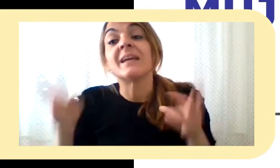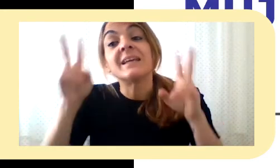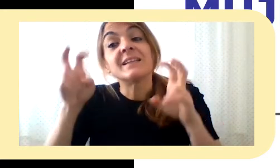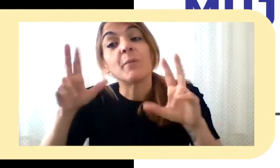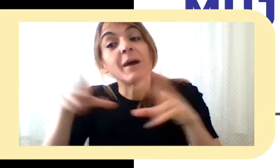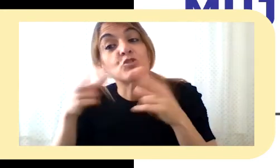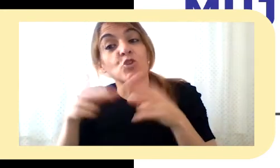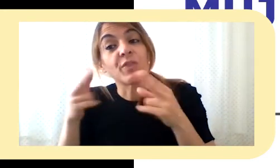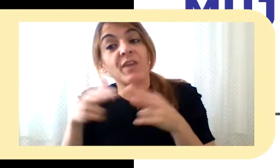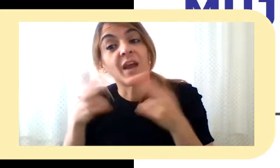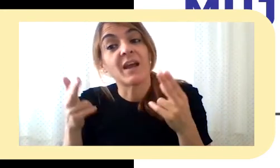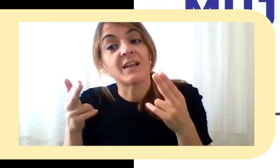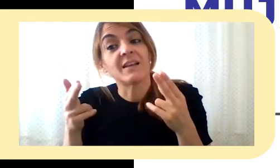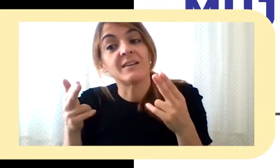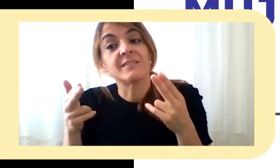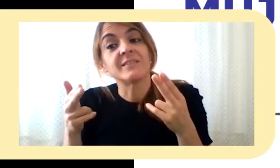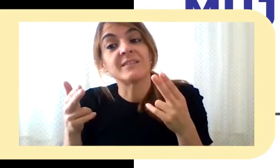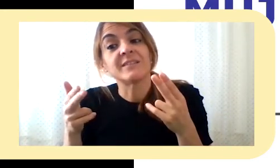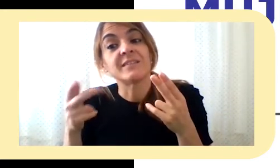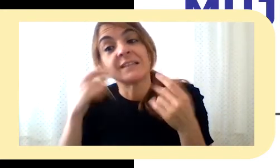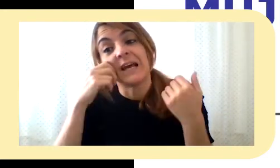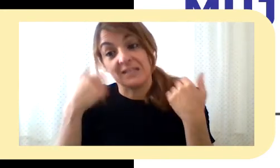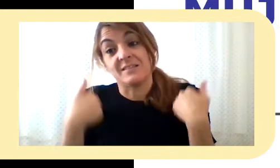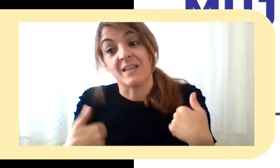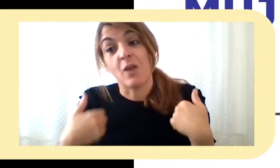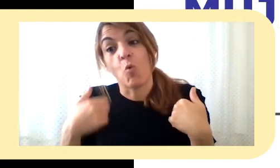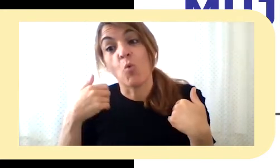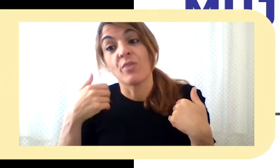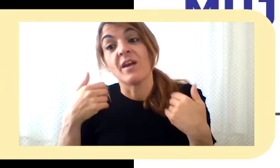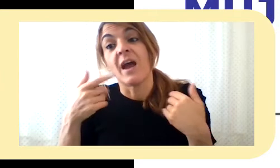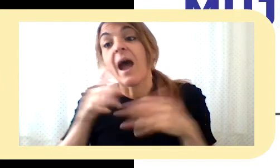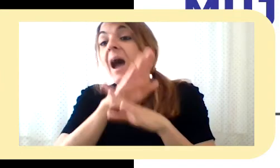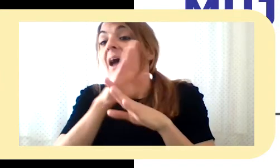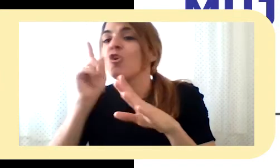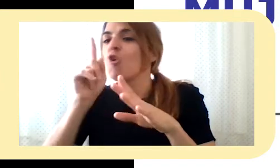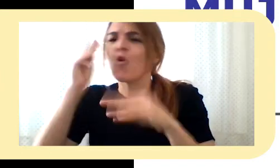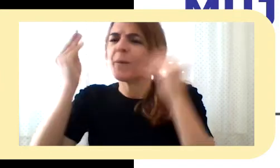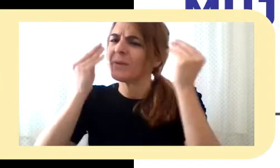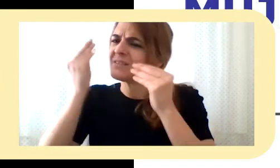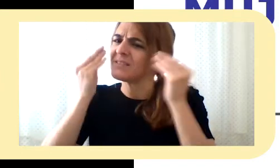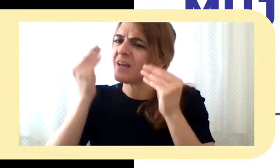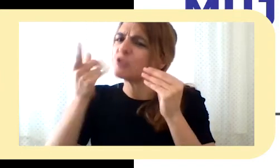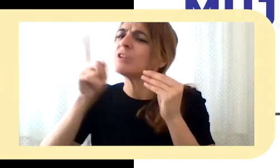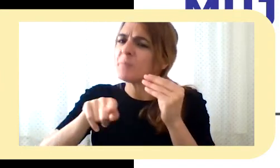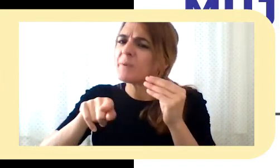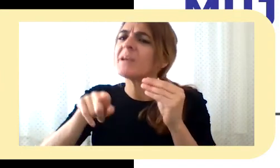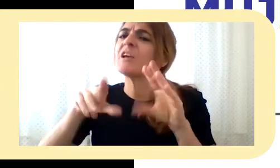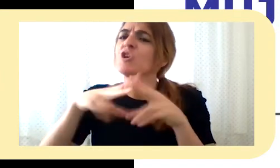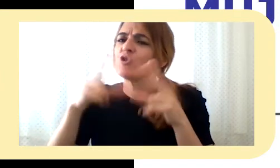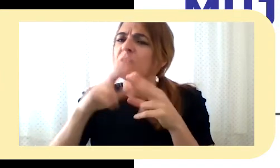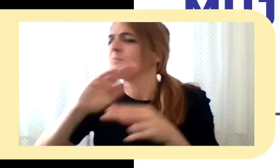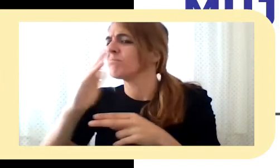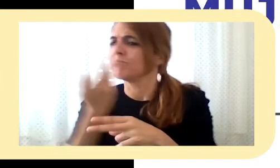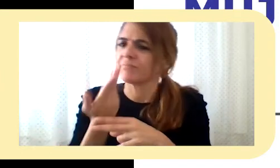social de la salud, quizá no había pensado que también los temas sociales acaban repercutiendo